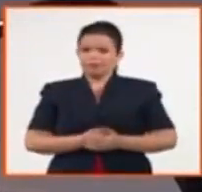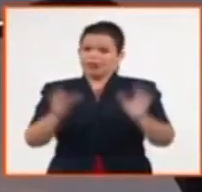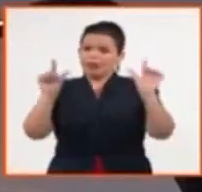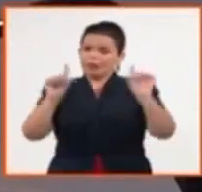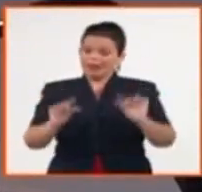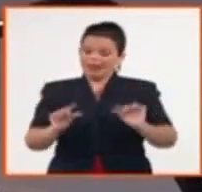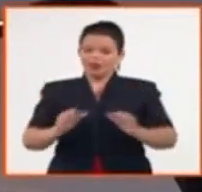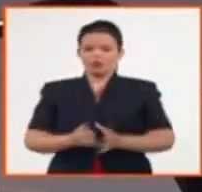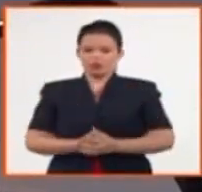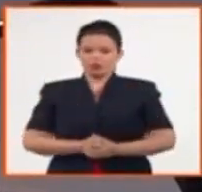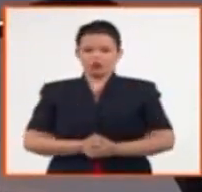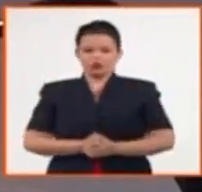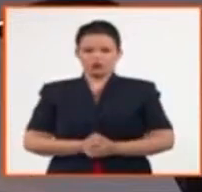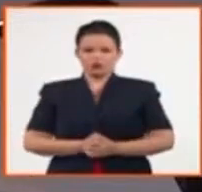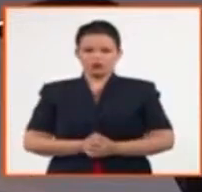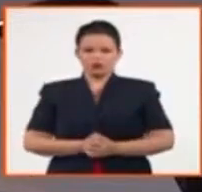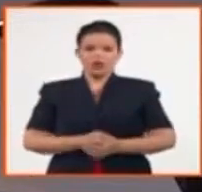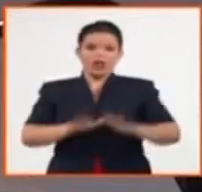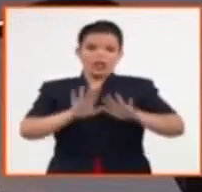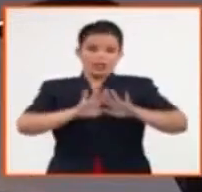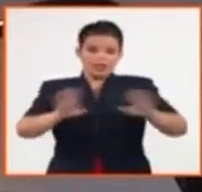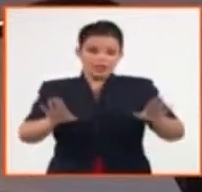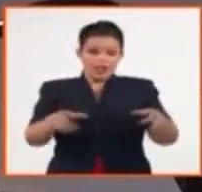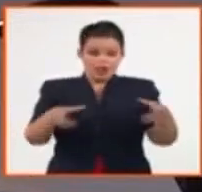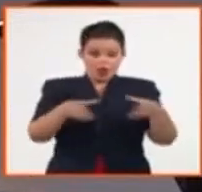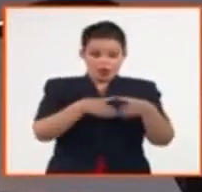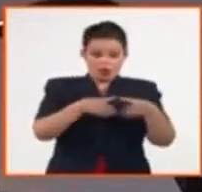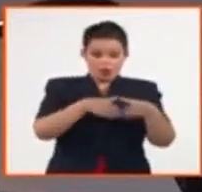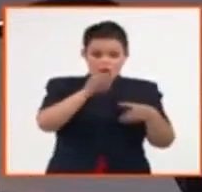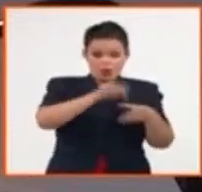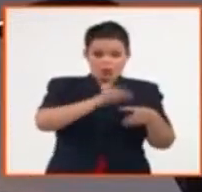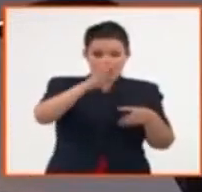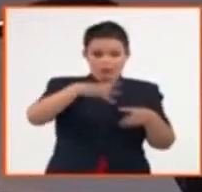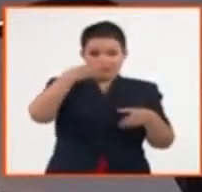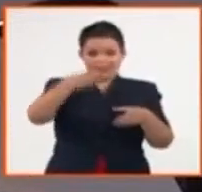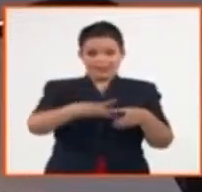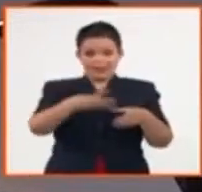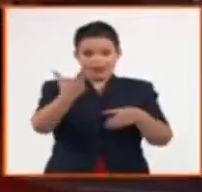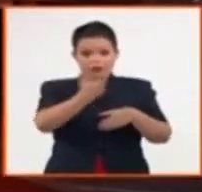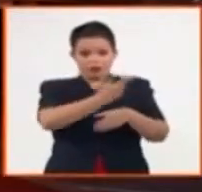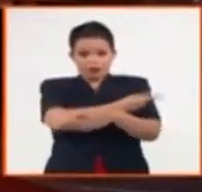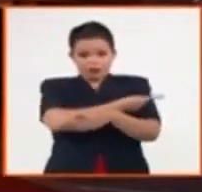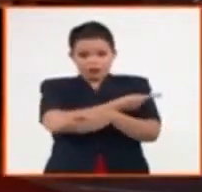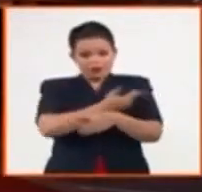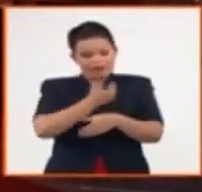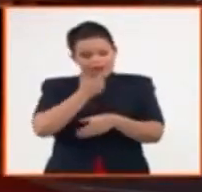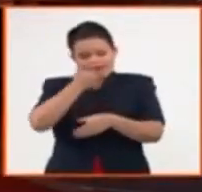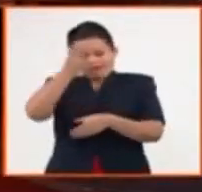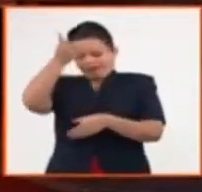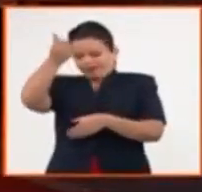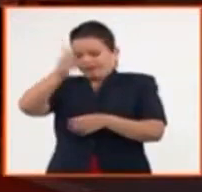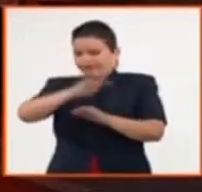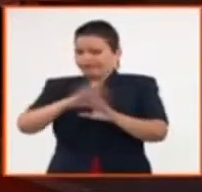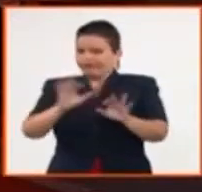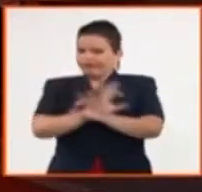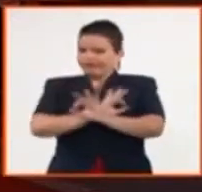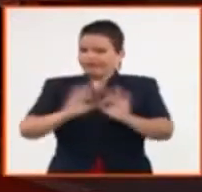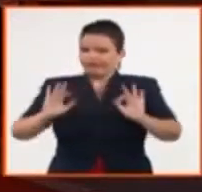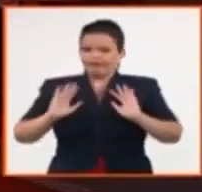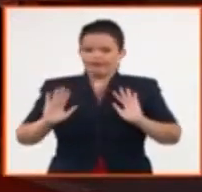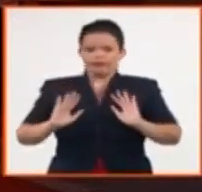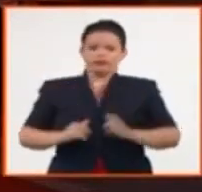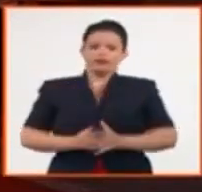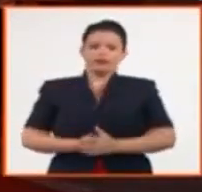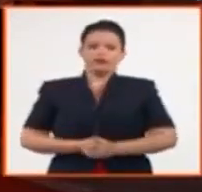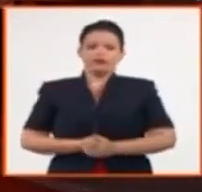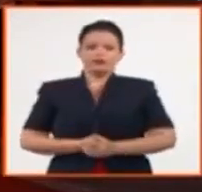Por supuesto, ya con la tercera dosis, pues eleva aún más la calidad. De hecho, el doctor Pérez explicaba en algún momento,